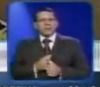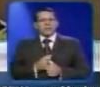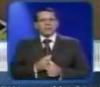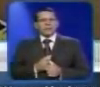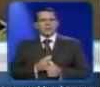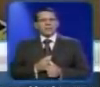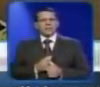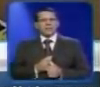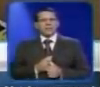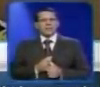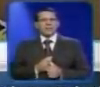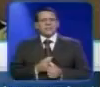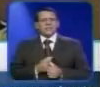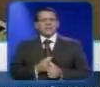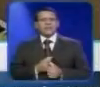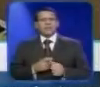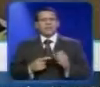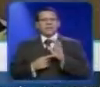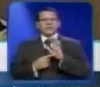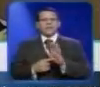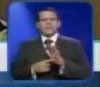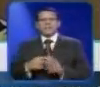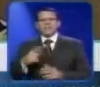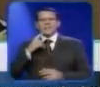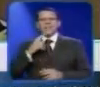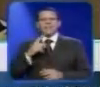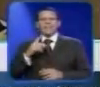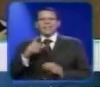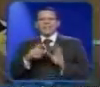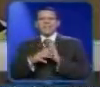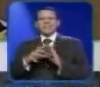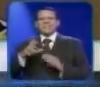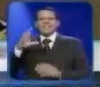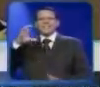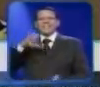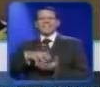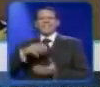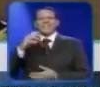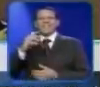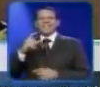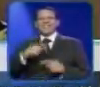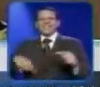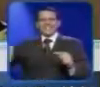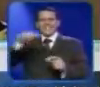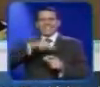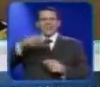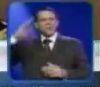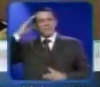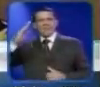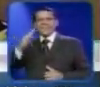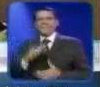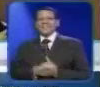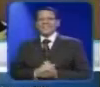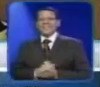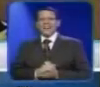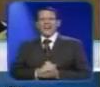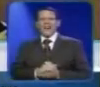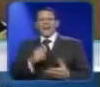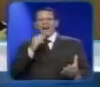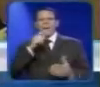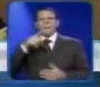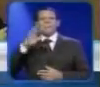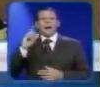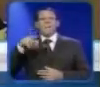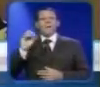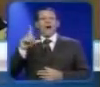en el circuito militar. Vamos a estar la orquesta puertorriqueña de Papo